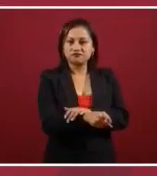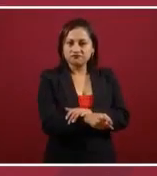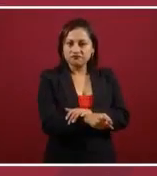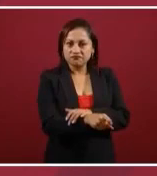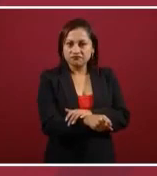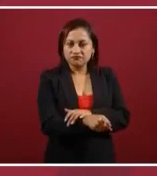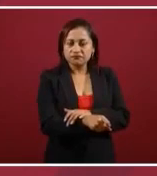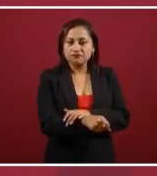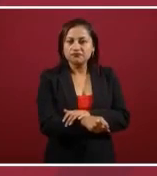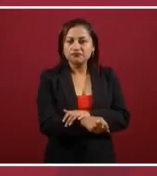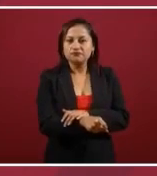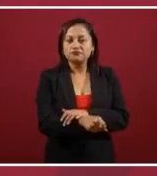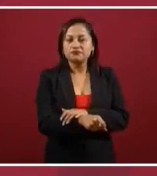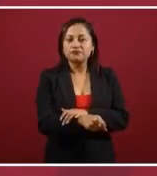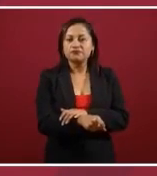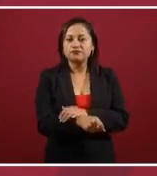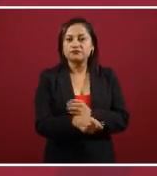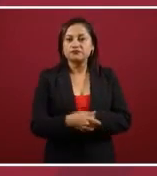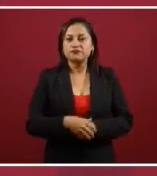o